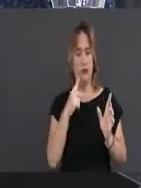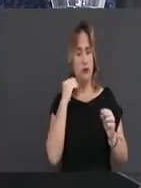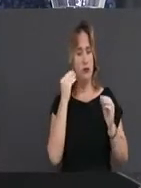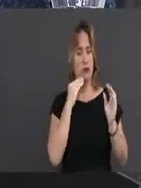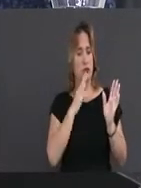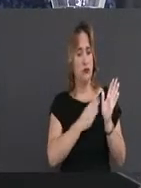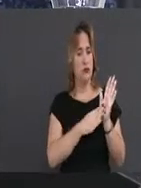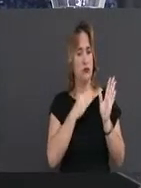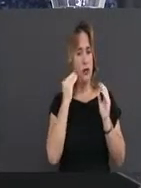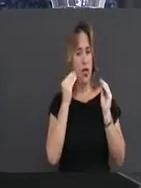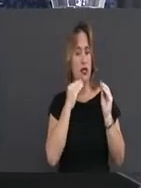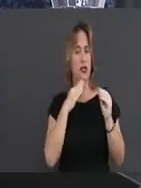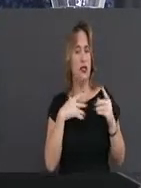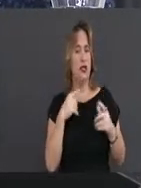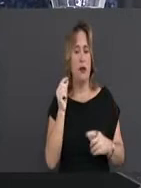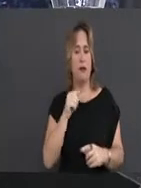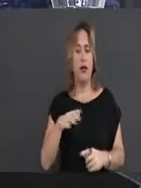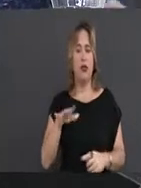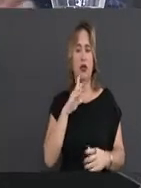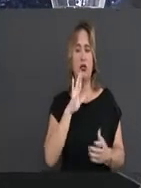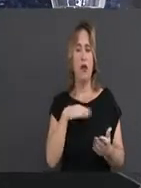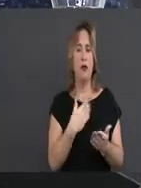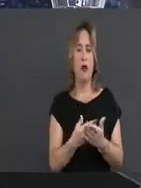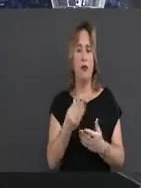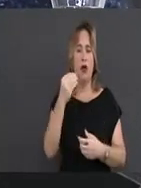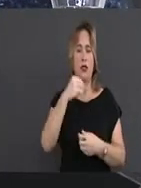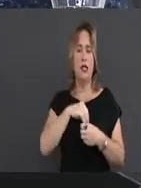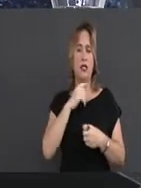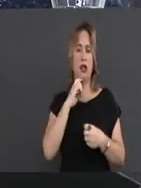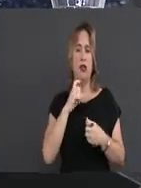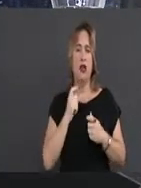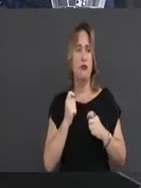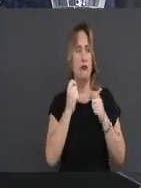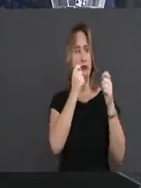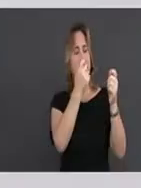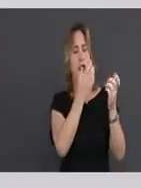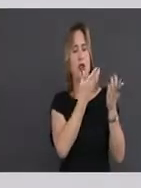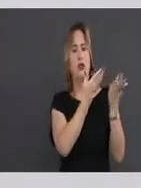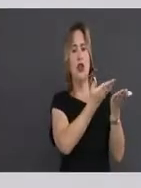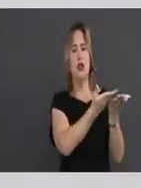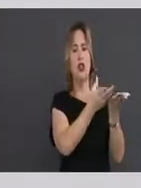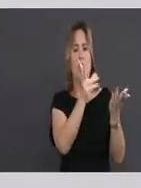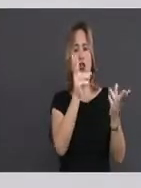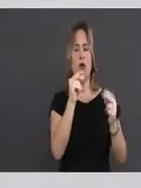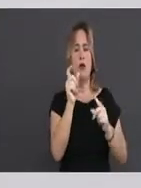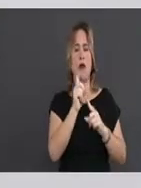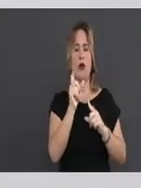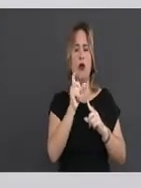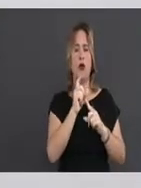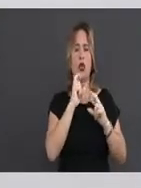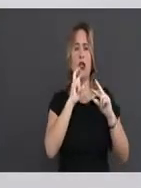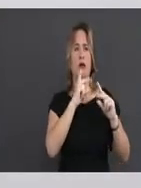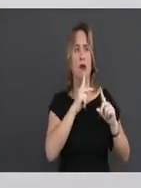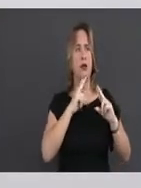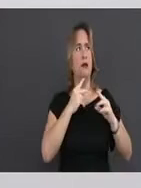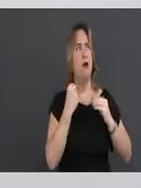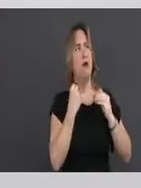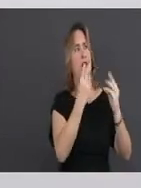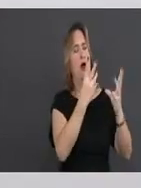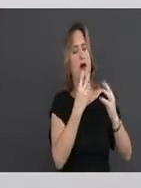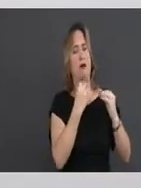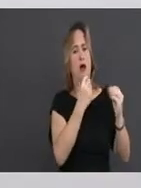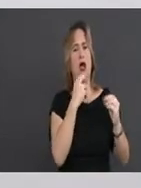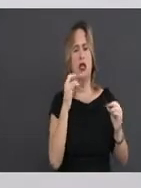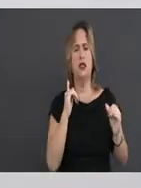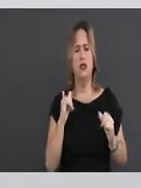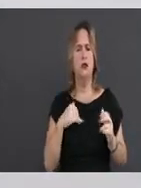sometido a análisis, las personas proponen entre las cosas, es elevar la solicitud de los nuevos contratos una y otra vez. ¿Esto es posible